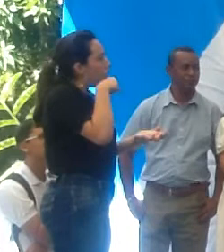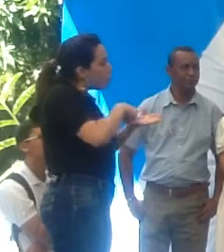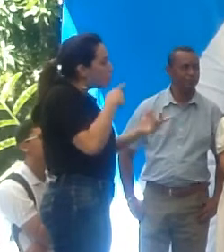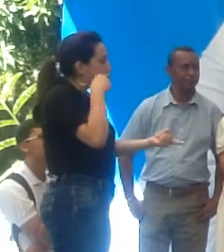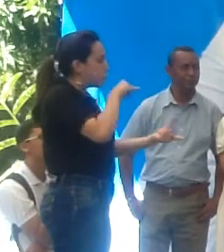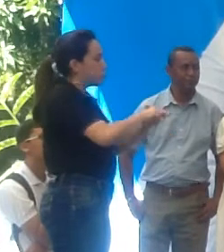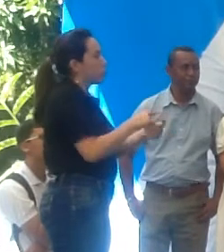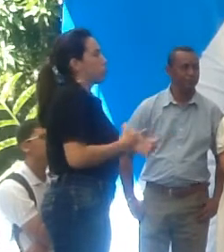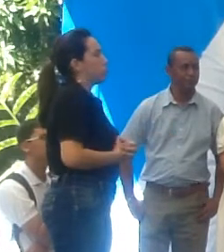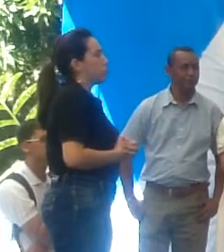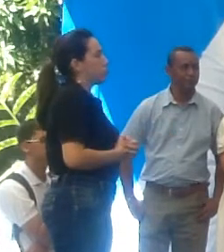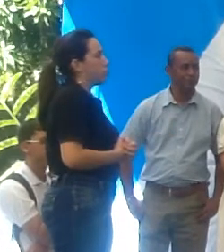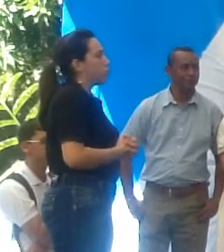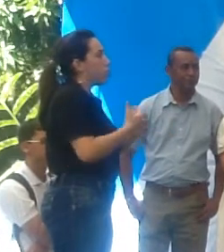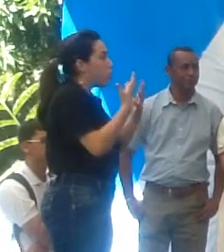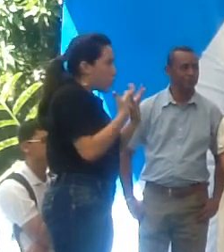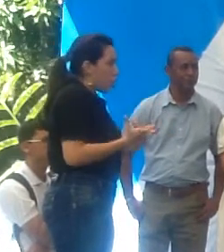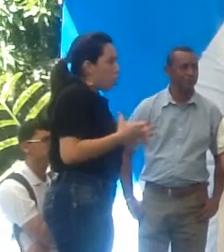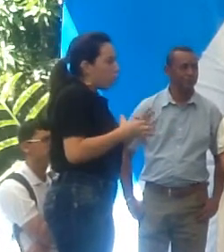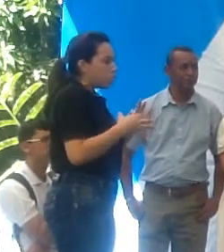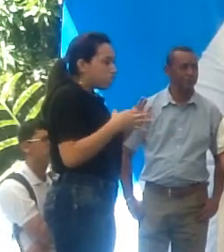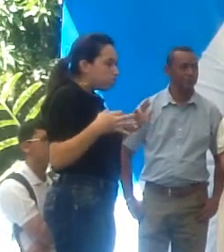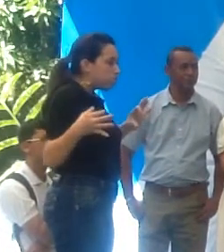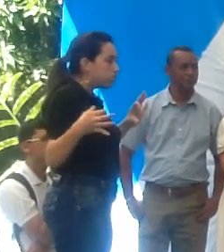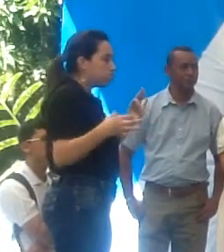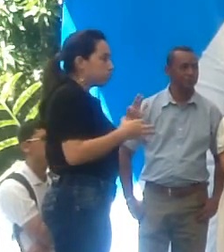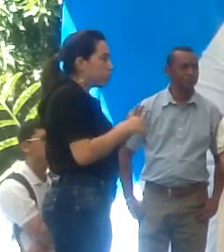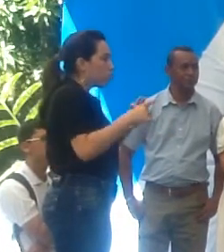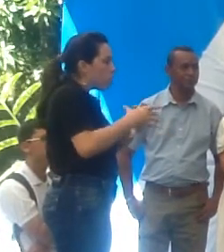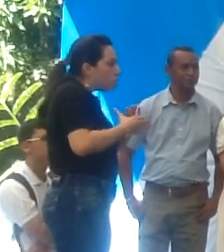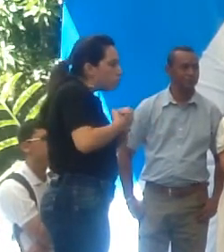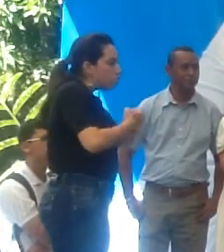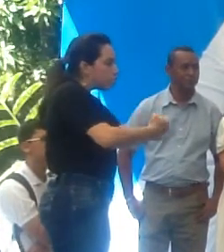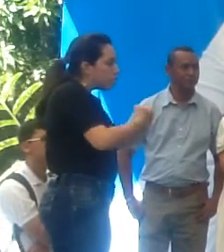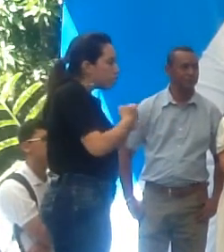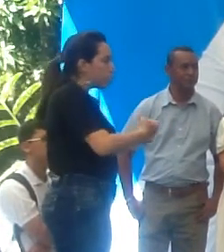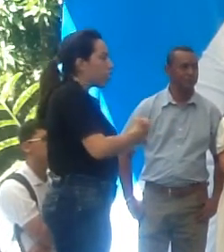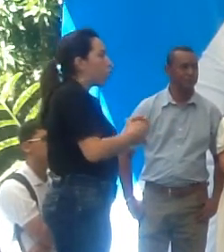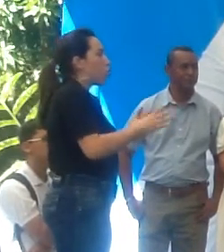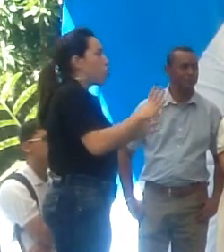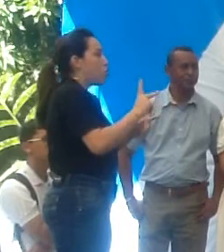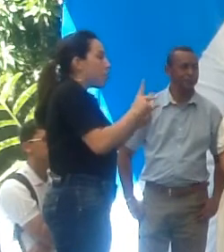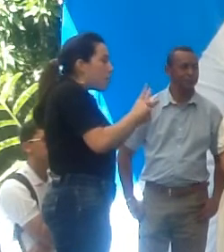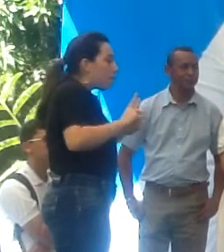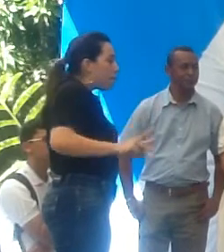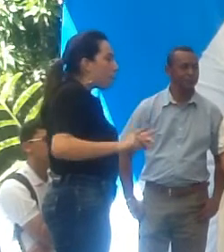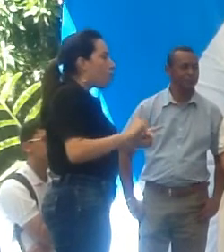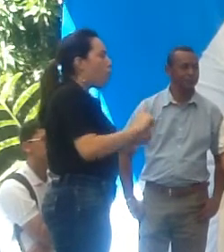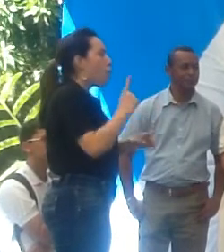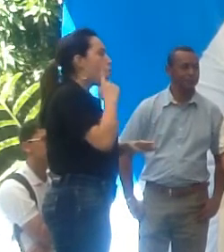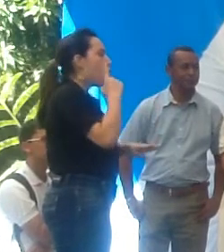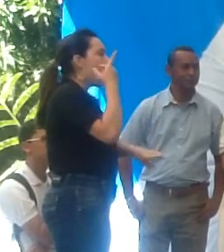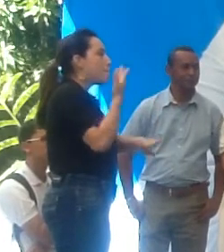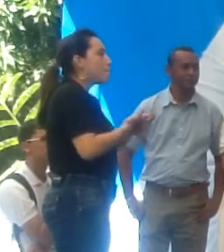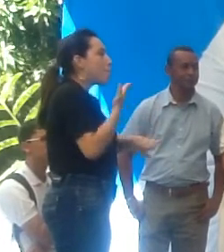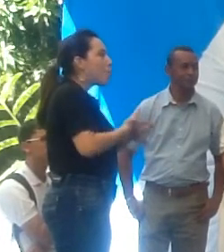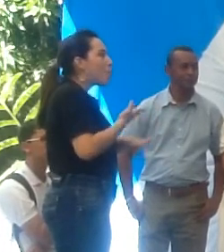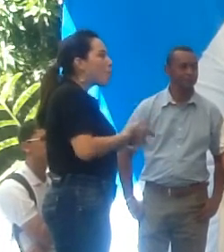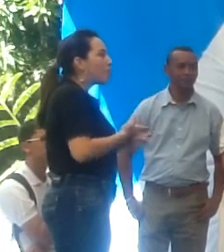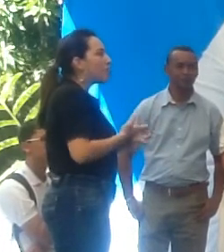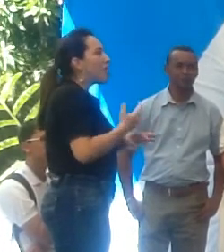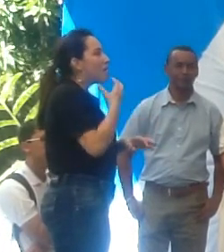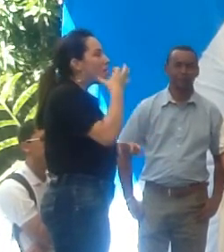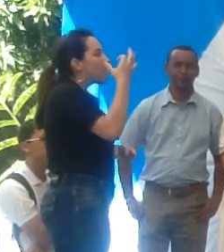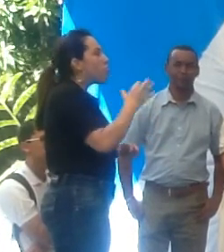quiero que de la mano de los ciudadanos construyamos una propuesta que realmente le dé una